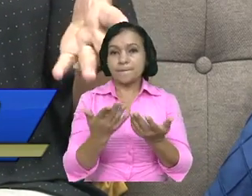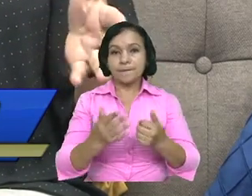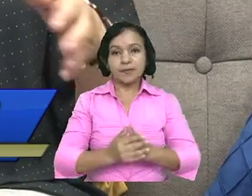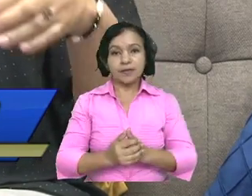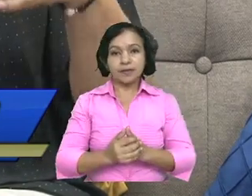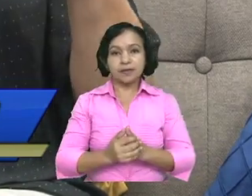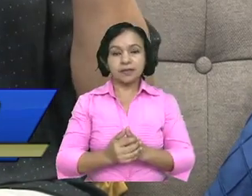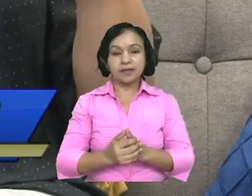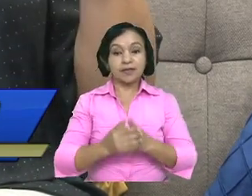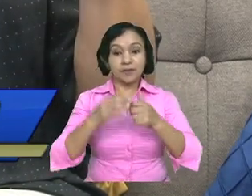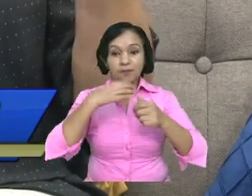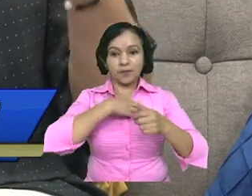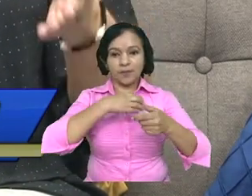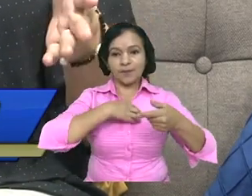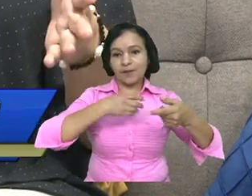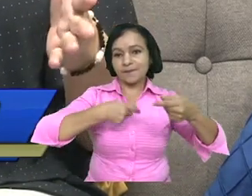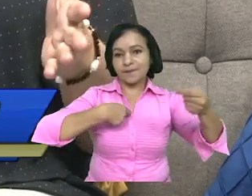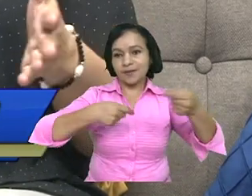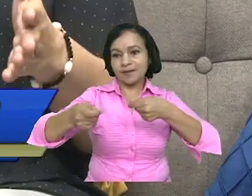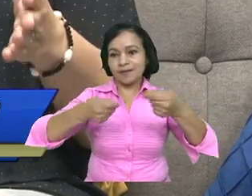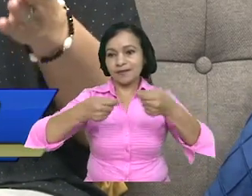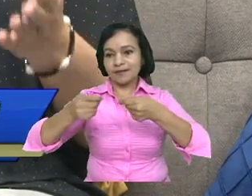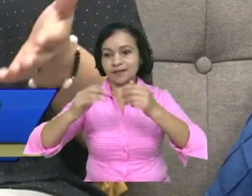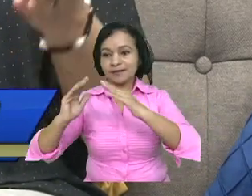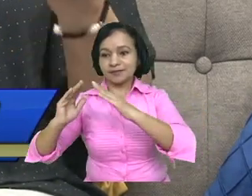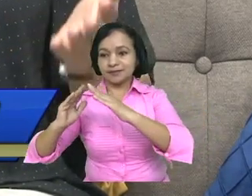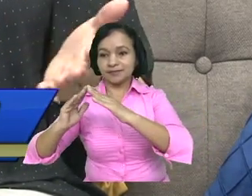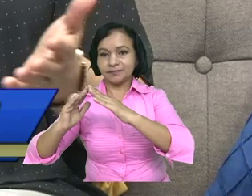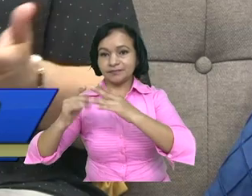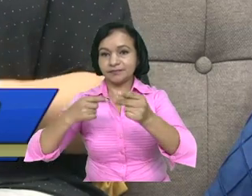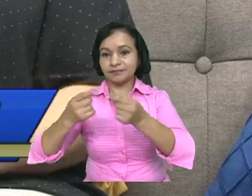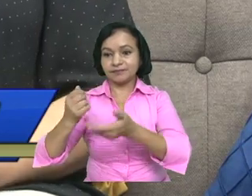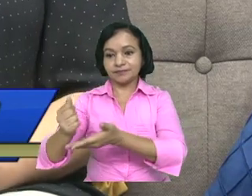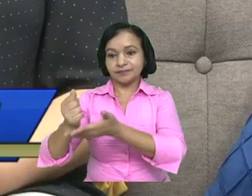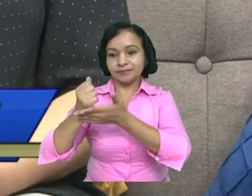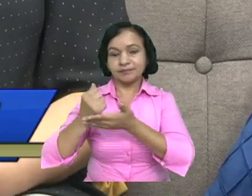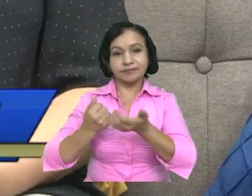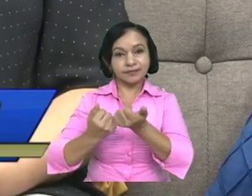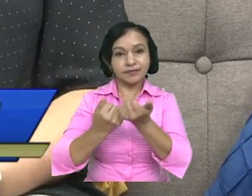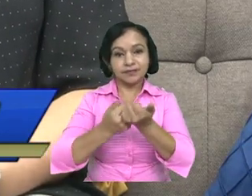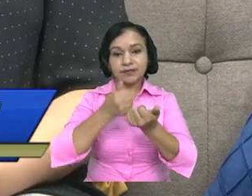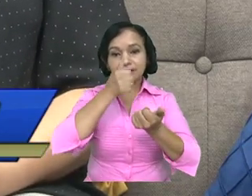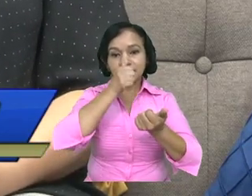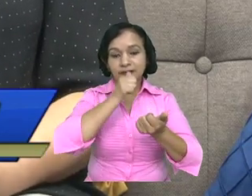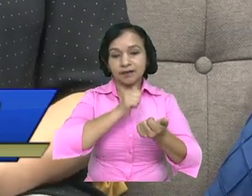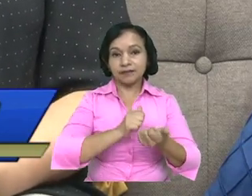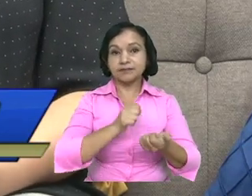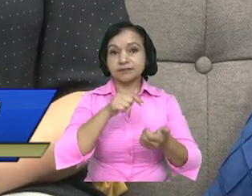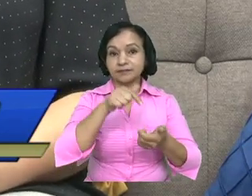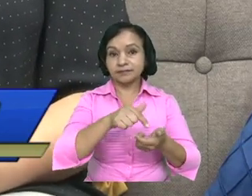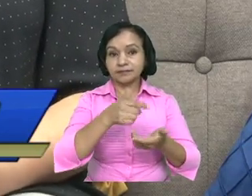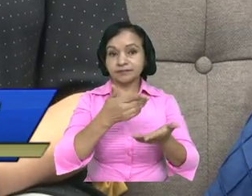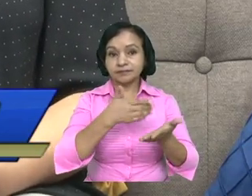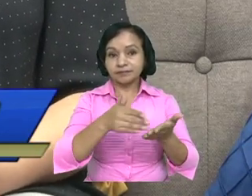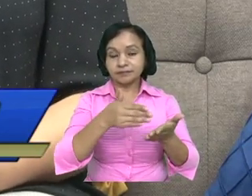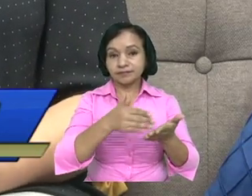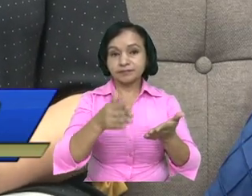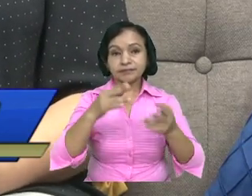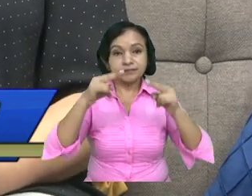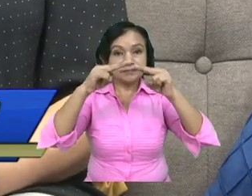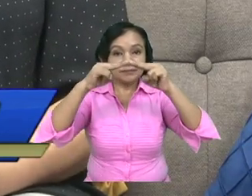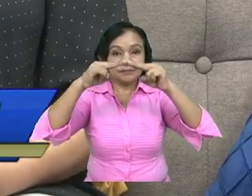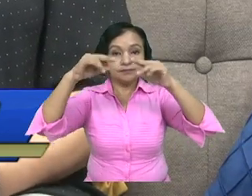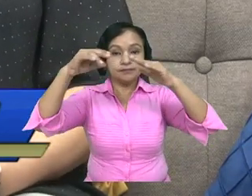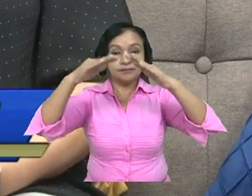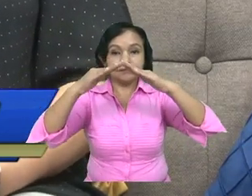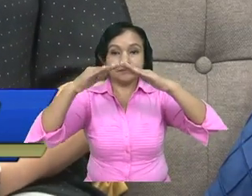emprender un pequeño negocio y complementan, ¿no?, el agua y tener el acceso a la electrificación. Dejan y